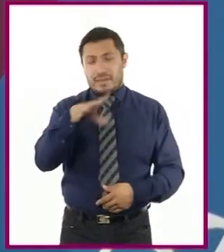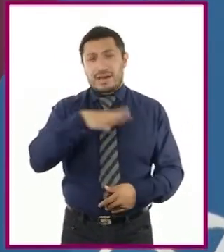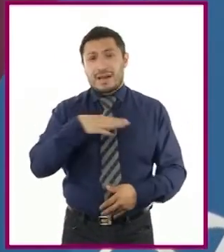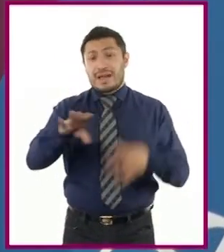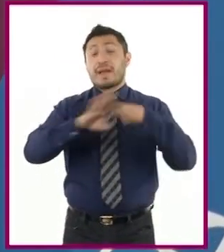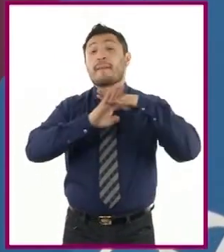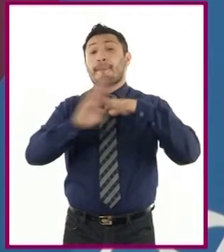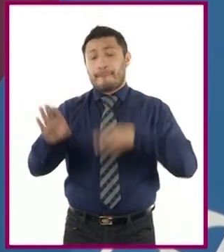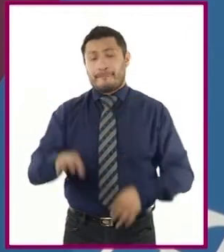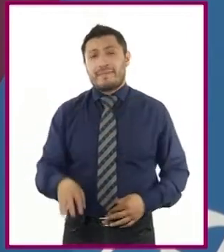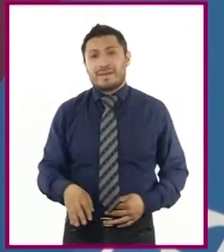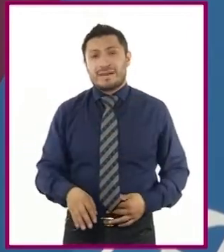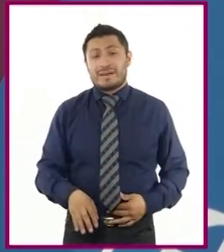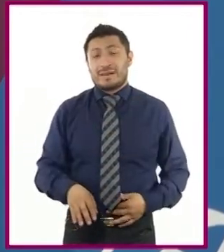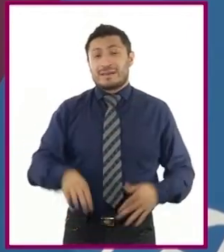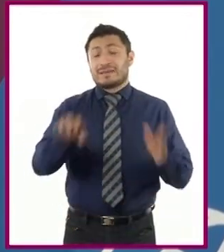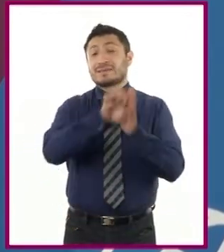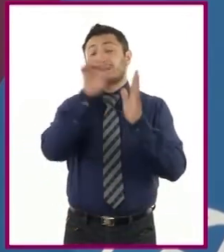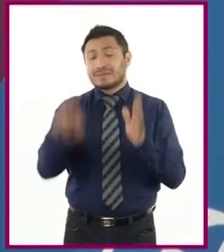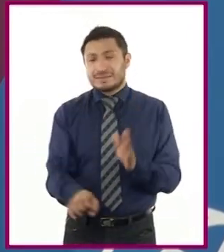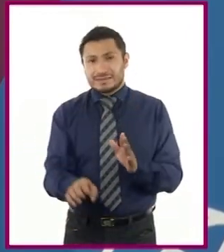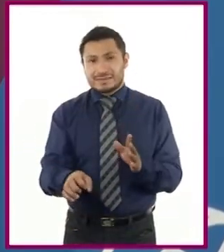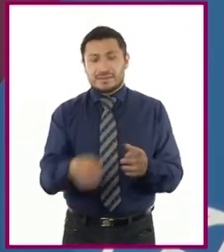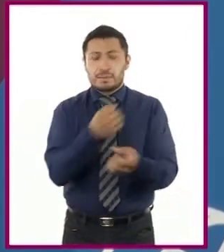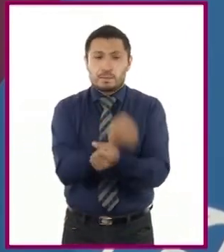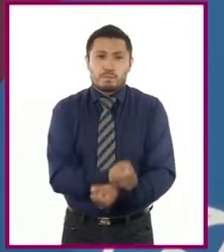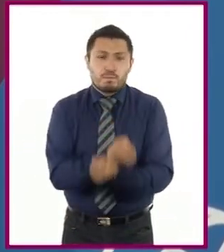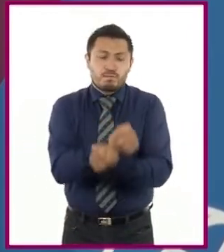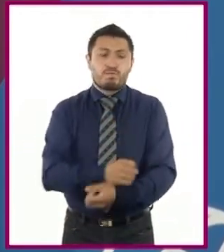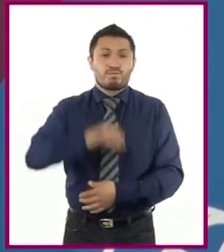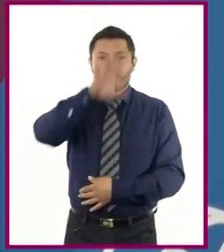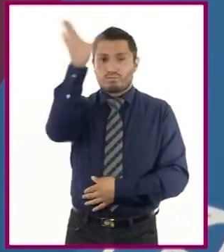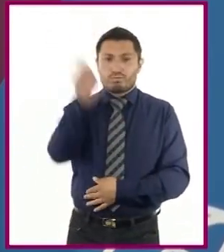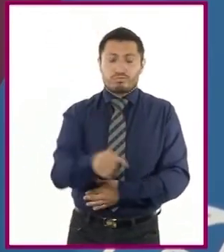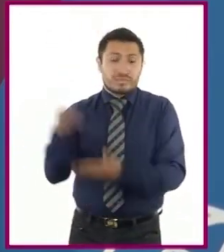la migración. Por ejemplo, los esclavos africanos que